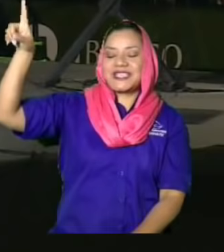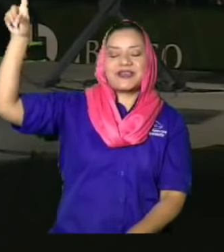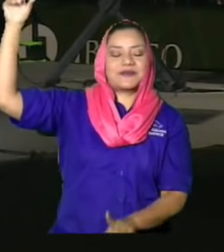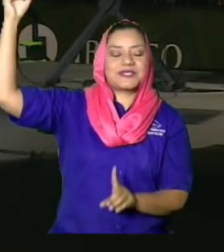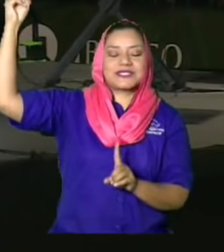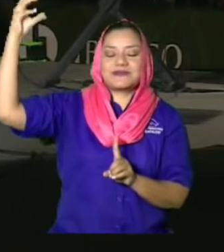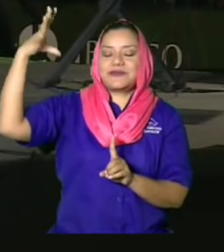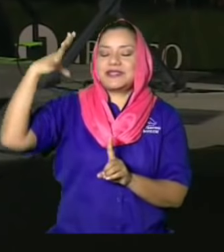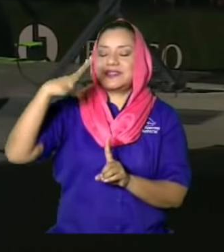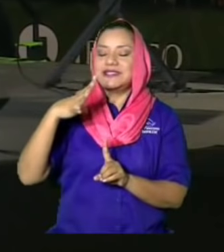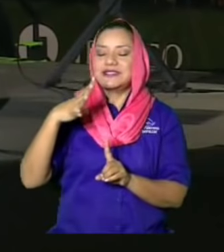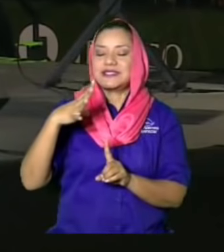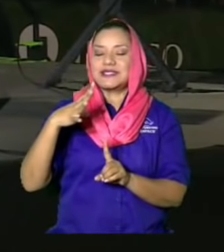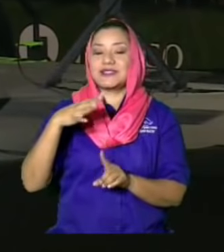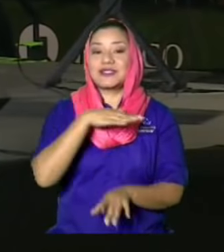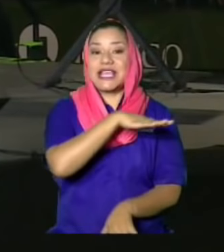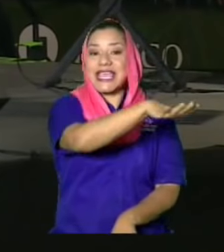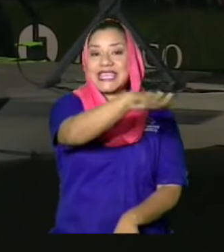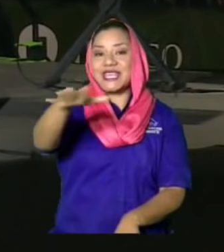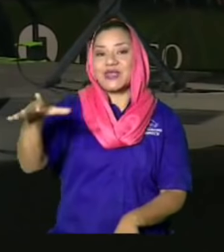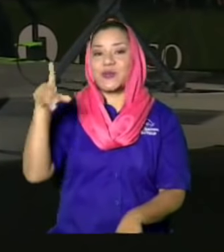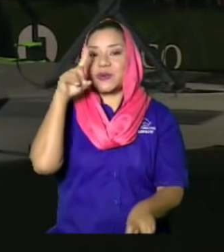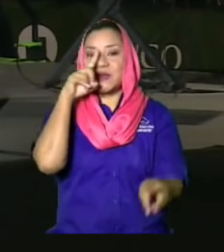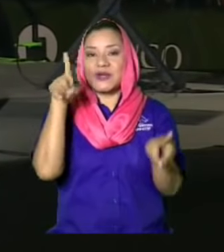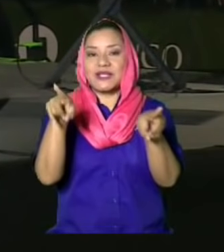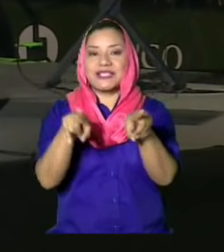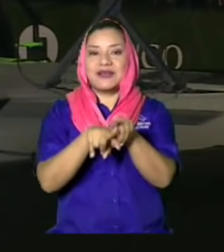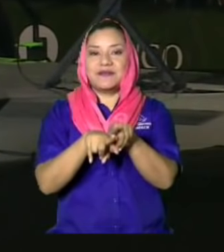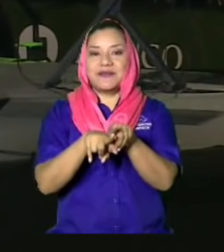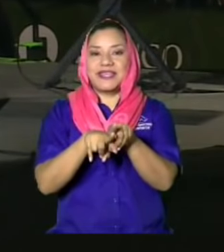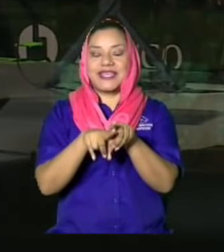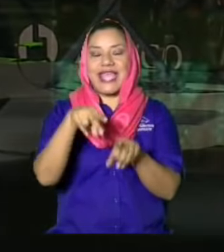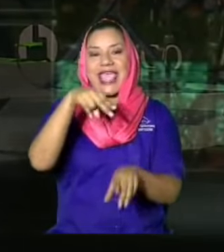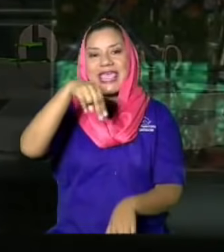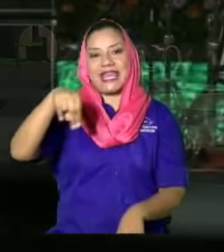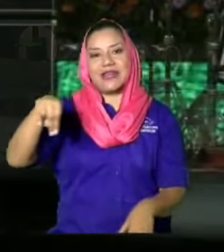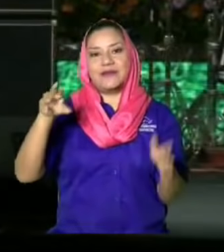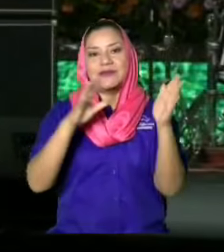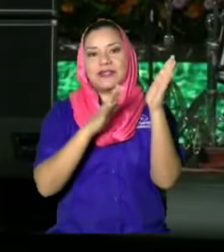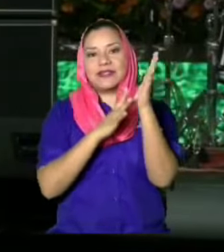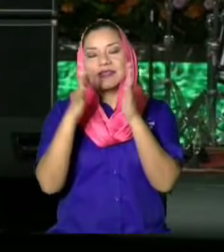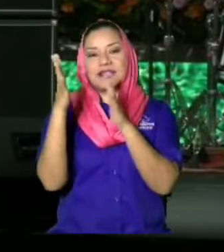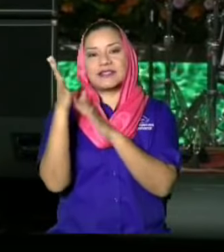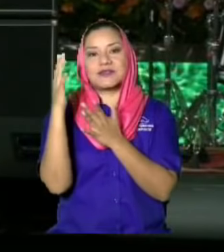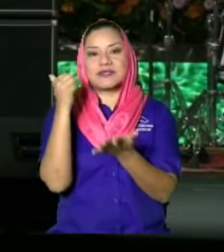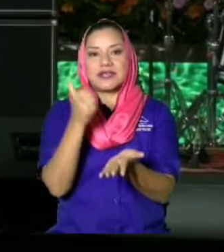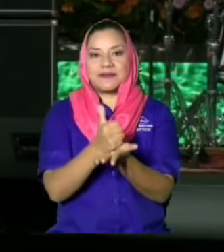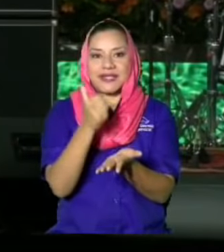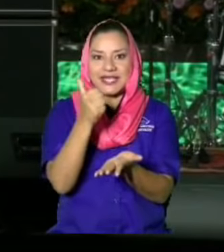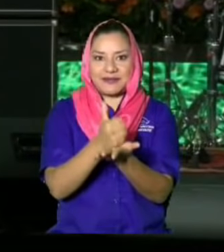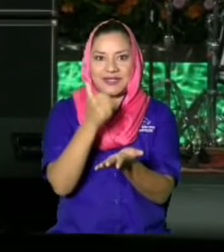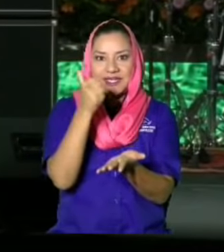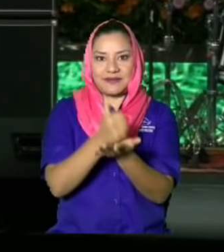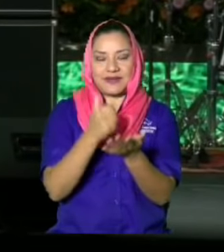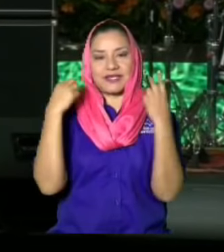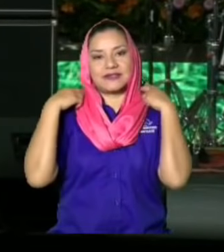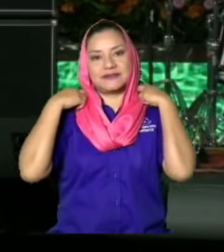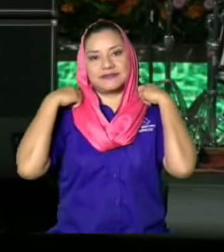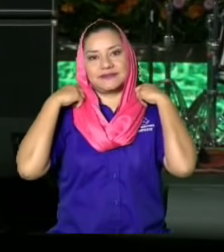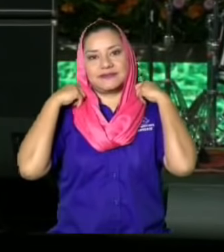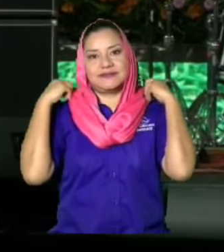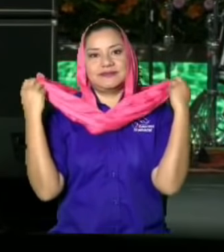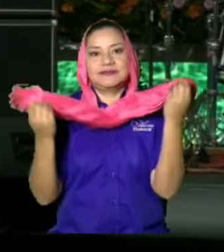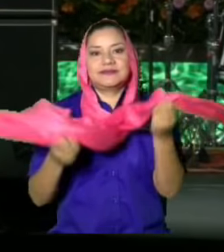bendecidos y que tu pueblo salga bendecido esta mañana, Señor. En el nombre poderoso de Jesús, amén y amén. Muy